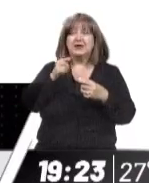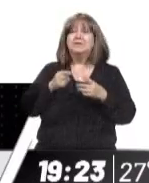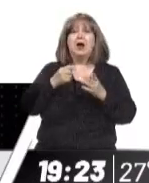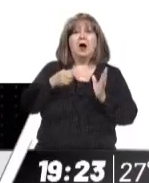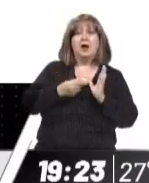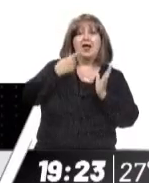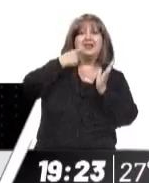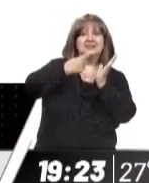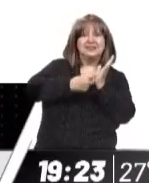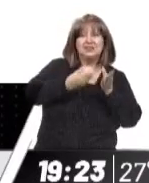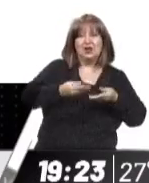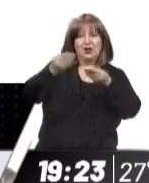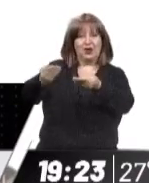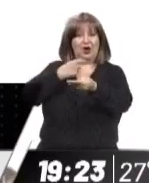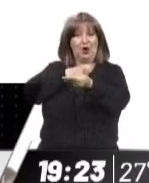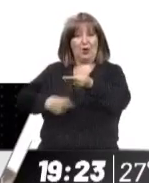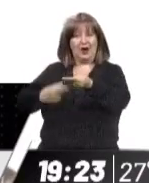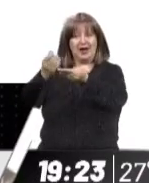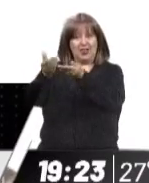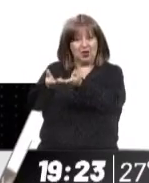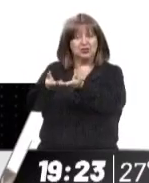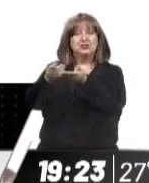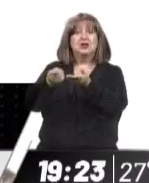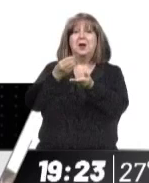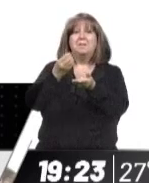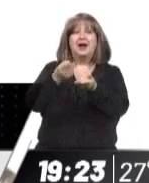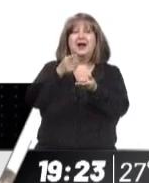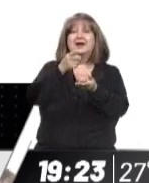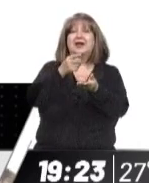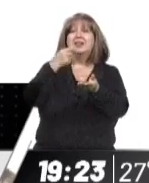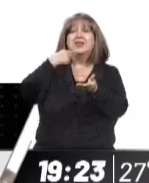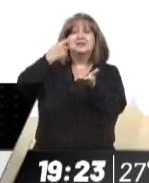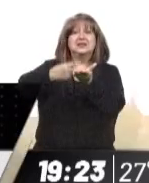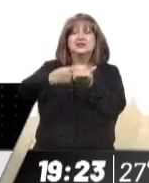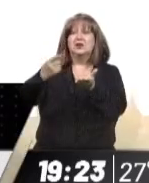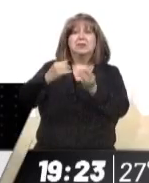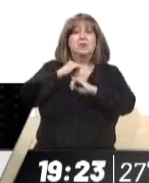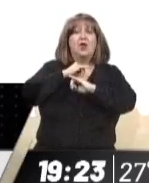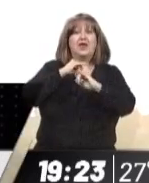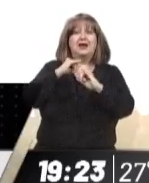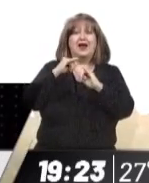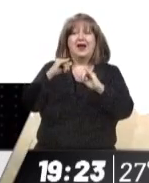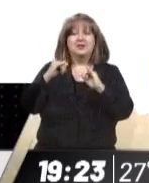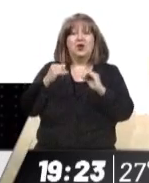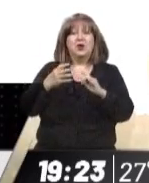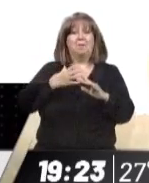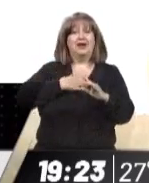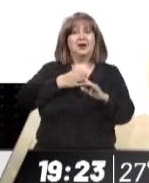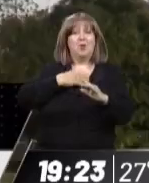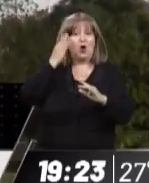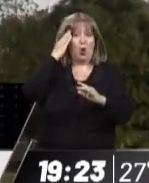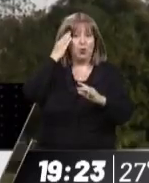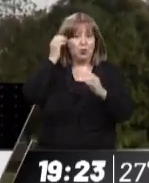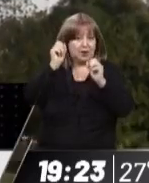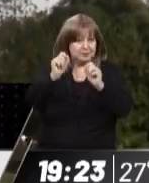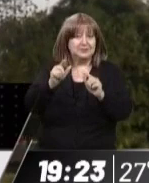de lo dictaminado por el Consejo del Patrimonio a los fines de que decrete la declaratoria como bien del patrimonio cultural de la provincia del